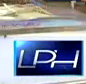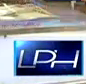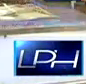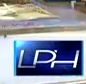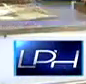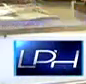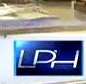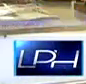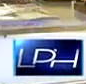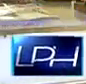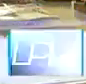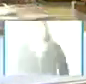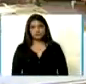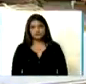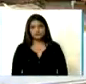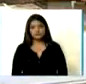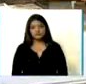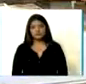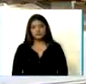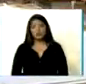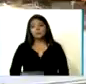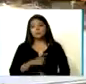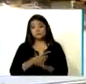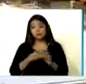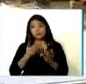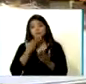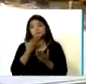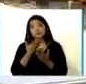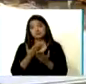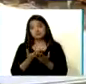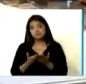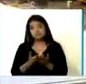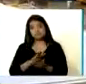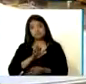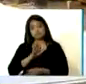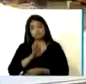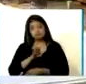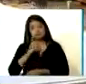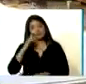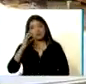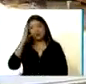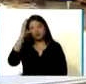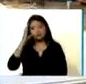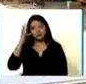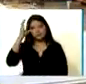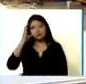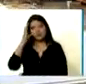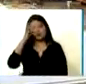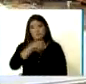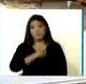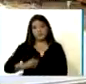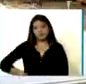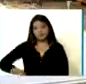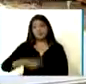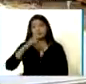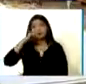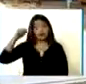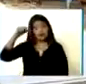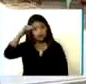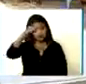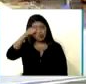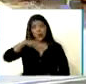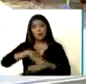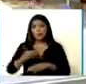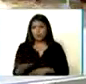Parece una utopía, ¿no? Que Barack Obama haga esto. Pues ahí está la solicitud emplazadora, muy consciente y coherente del jefe de Estado Nicolás Maduro, porque